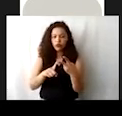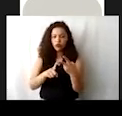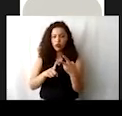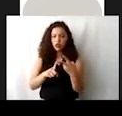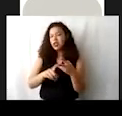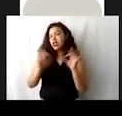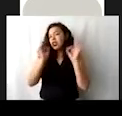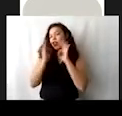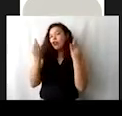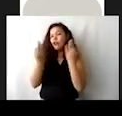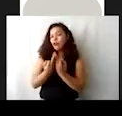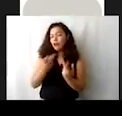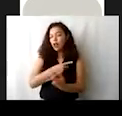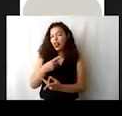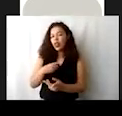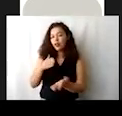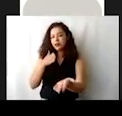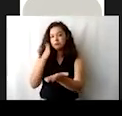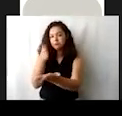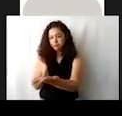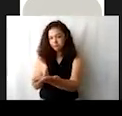presencial, ¿sí?